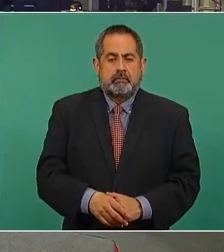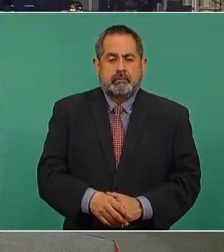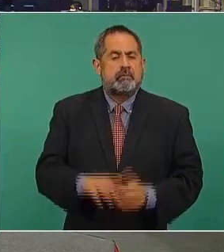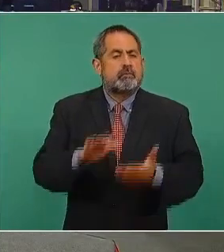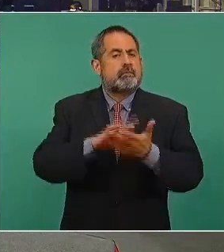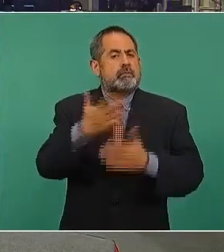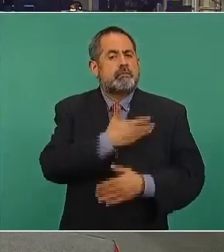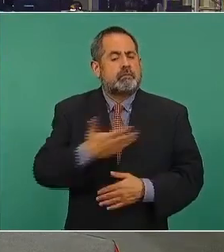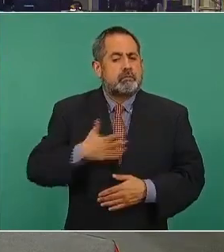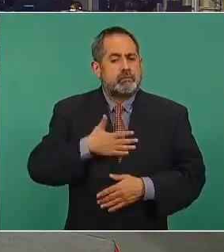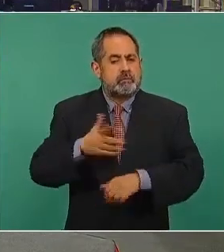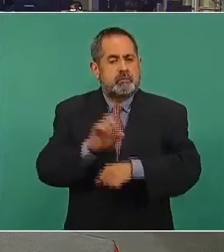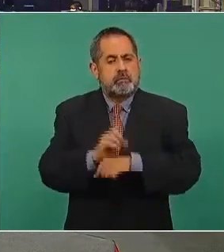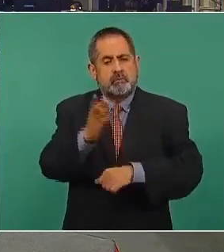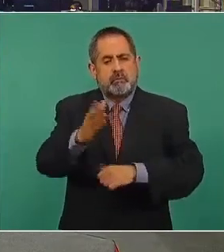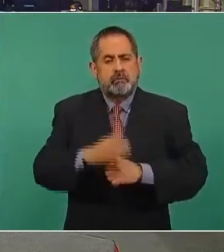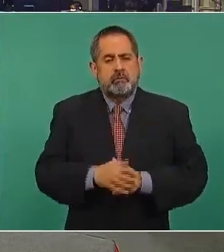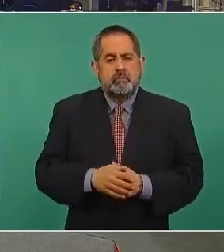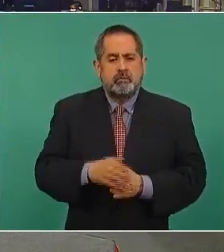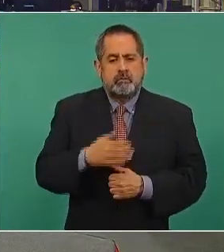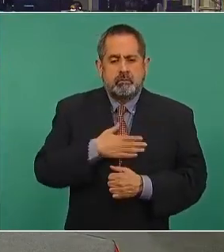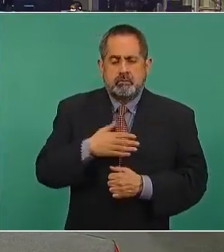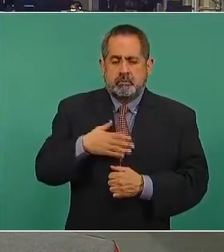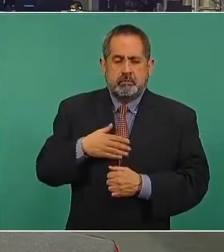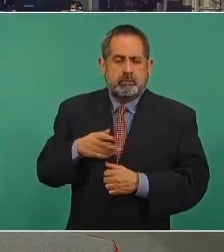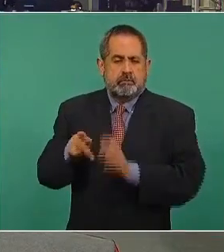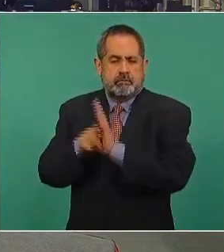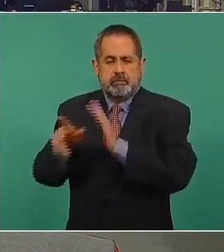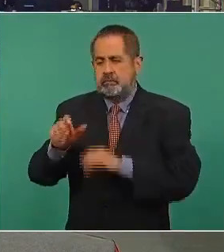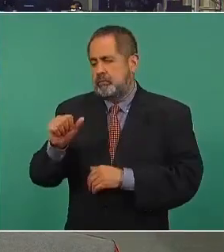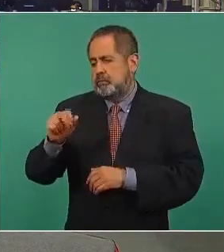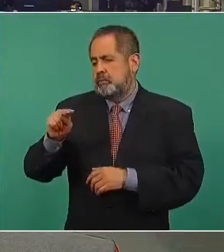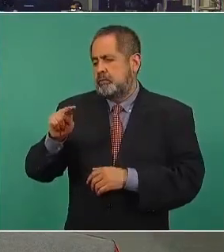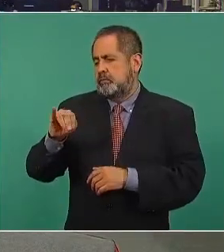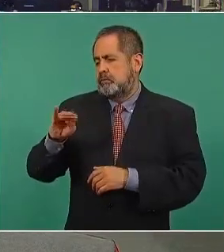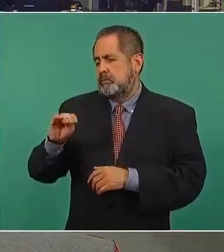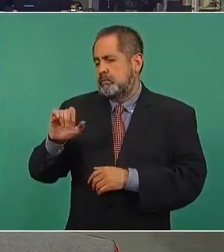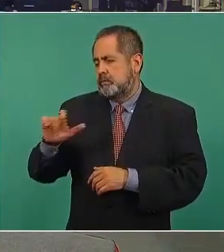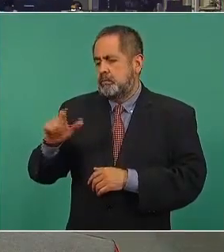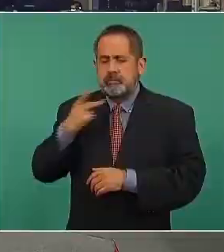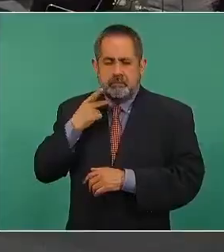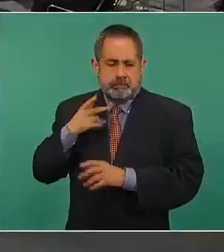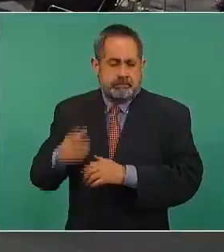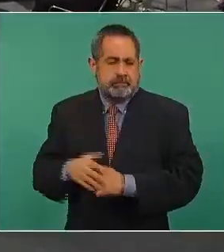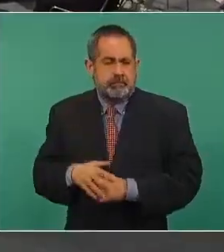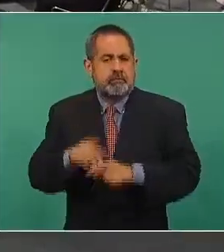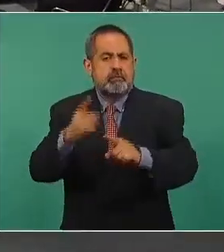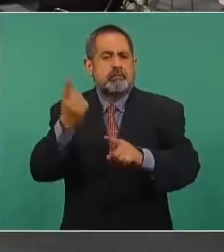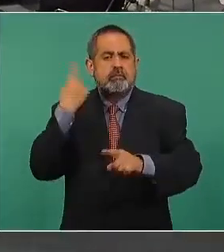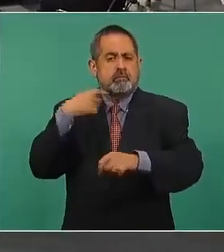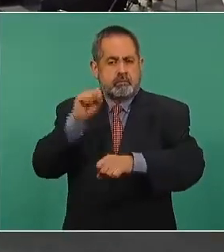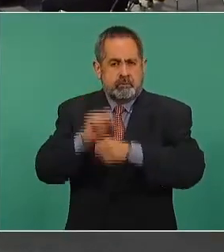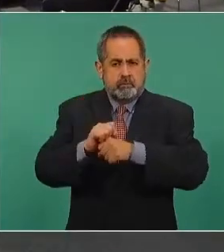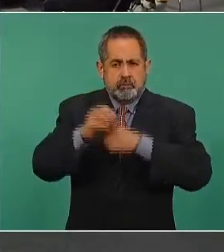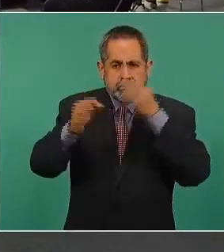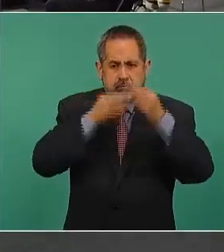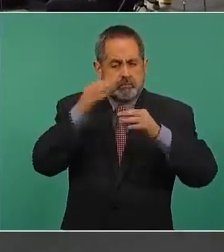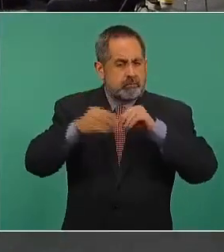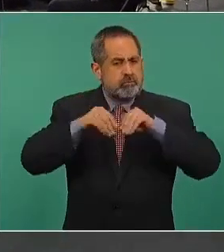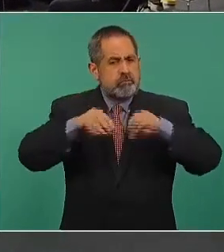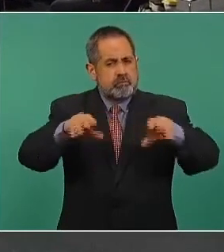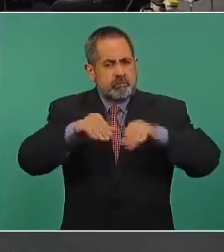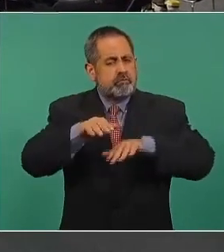Gracias, presidente. Buenos días. Cedric Graciel, de Animal Político. Presidente, la semana pasada publicamos una